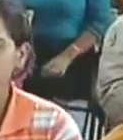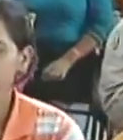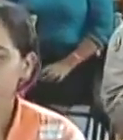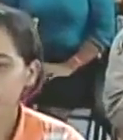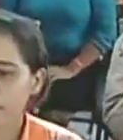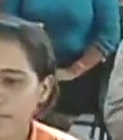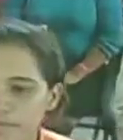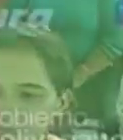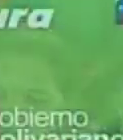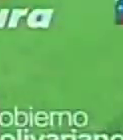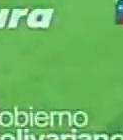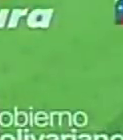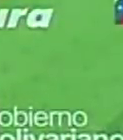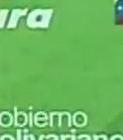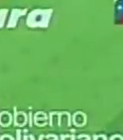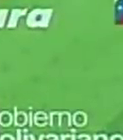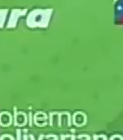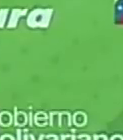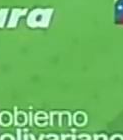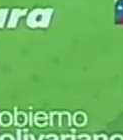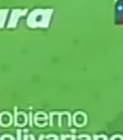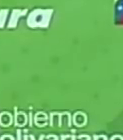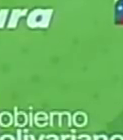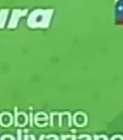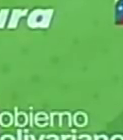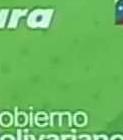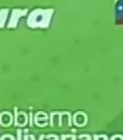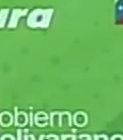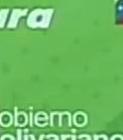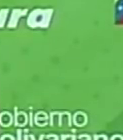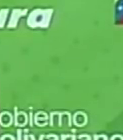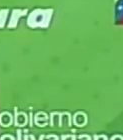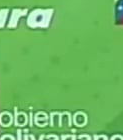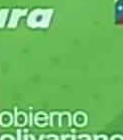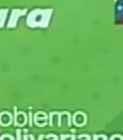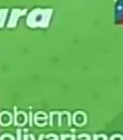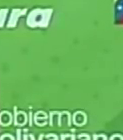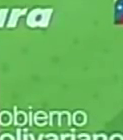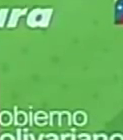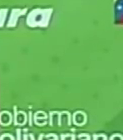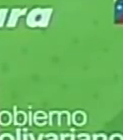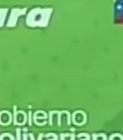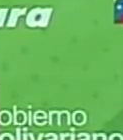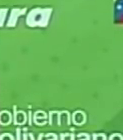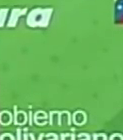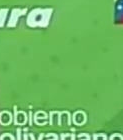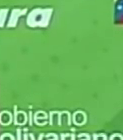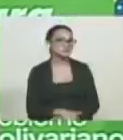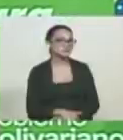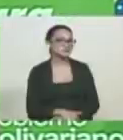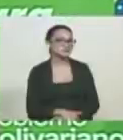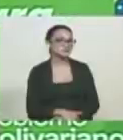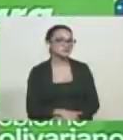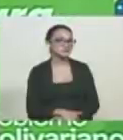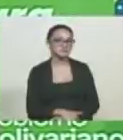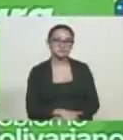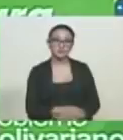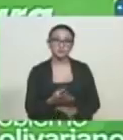Y con esa fe y ese compromiso, que debe ser práctico, porque debe ser concreto, con soluciones,